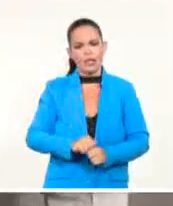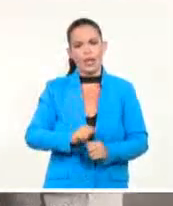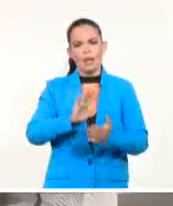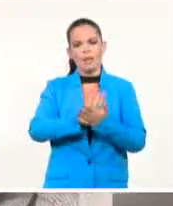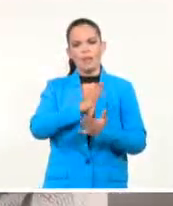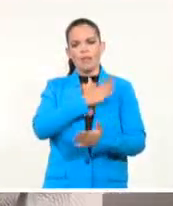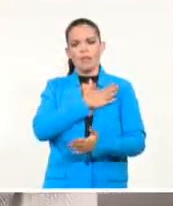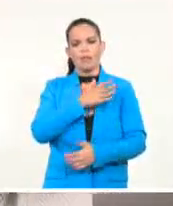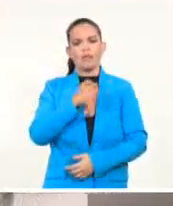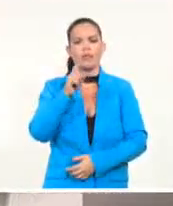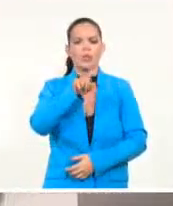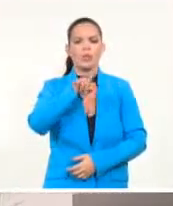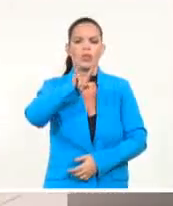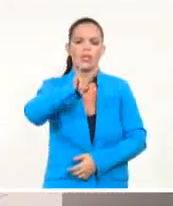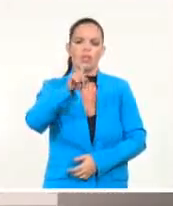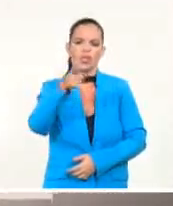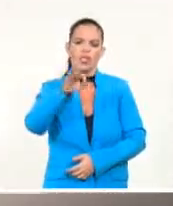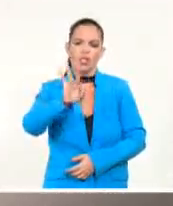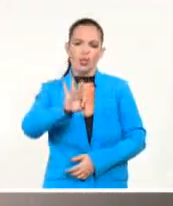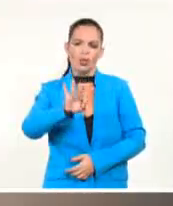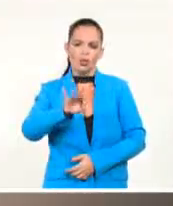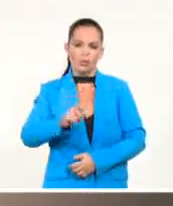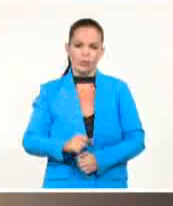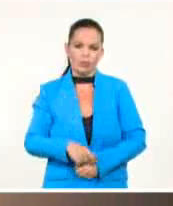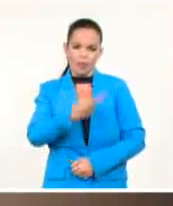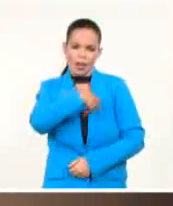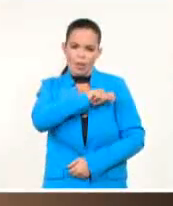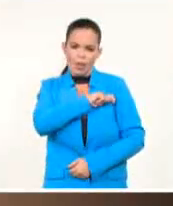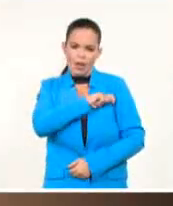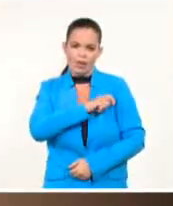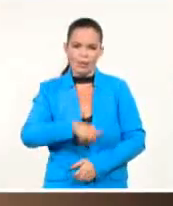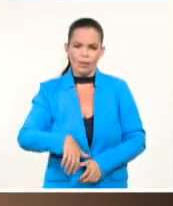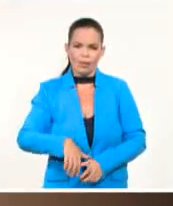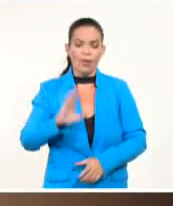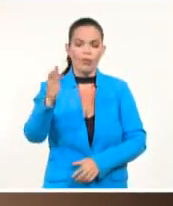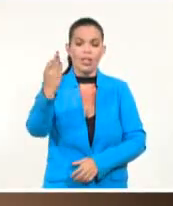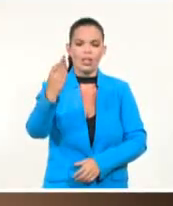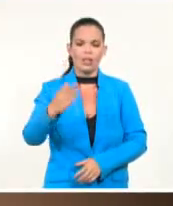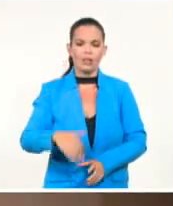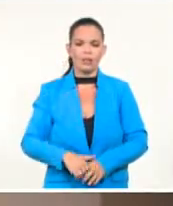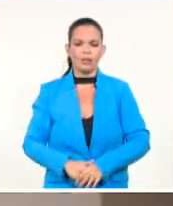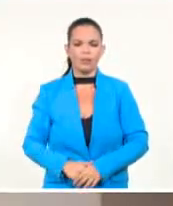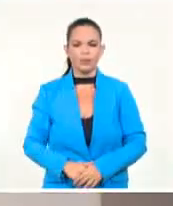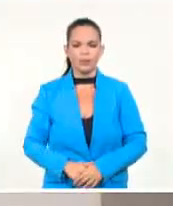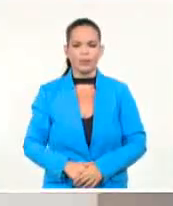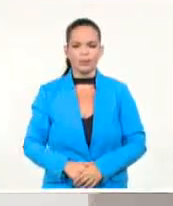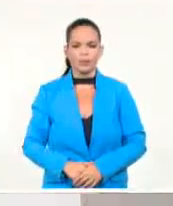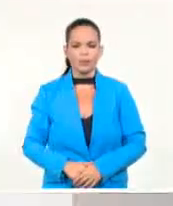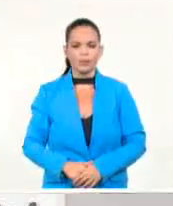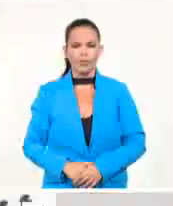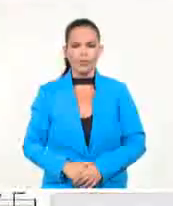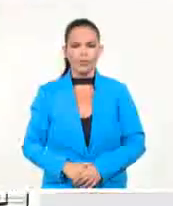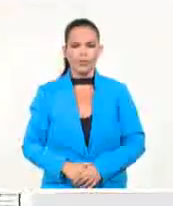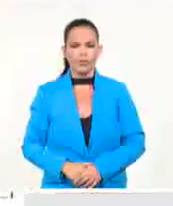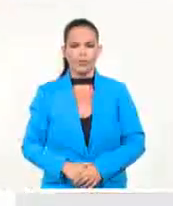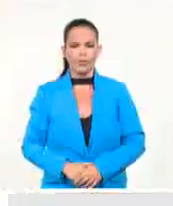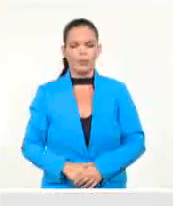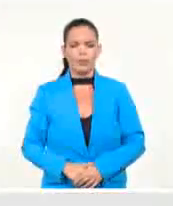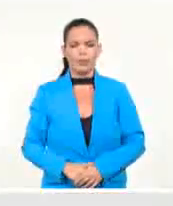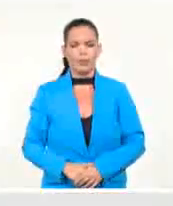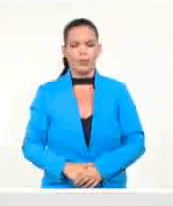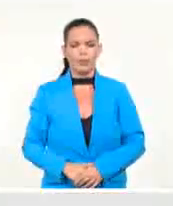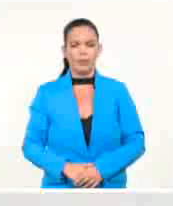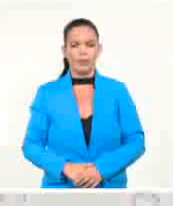1918 en París. En Matanzas, Ana Valdés Portillo, Sistema Informativo de la Televisión